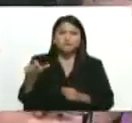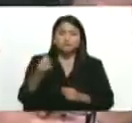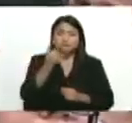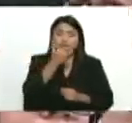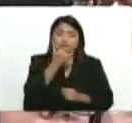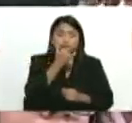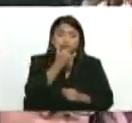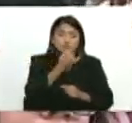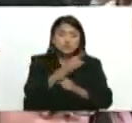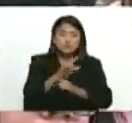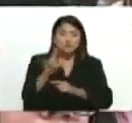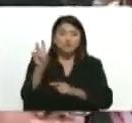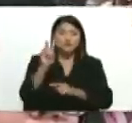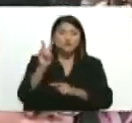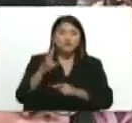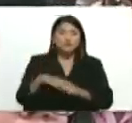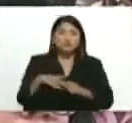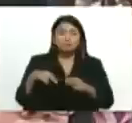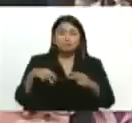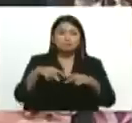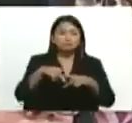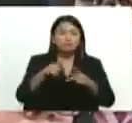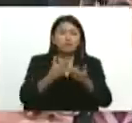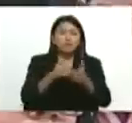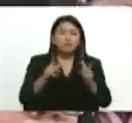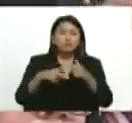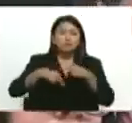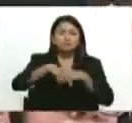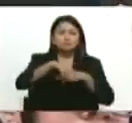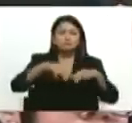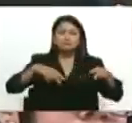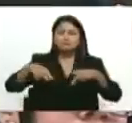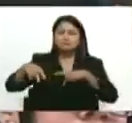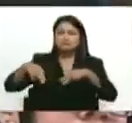de traición a la patria, deambulando por las calles.